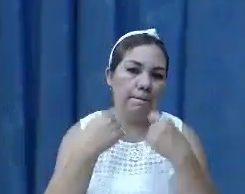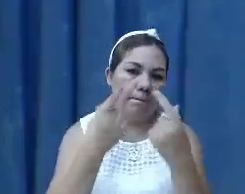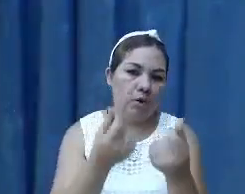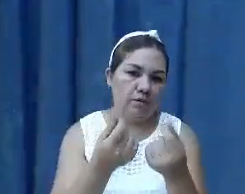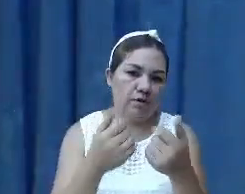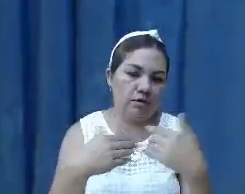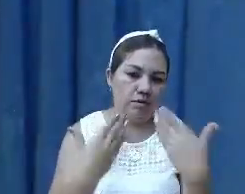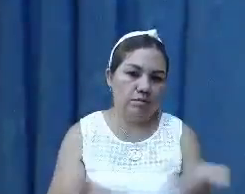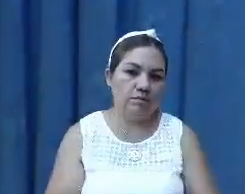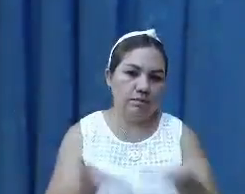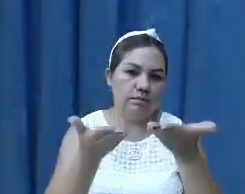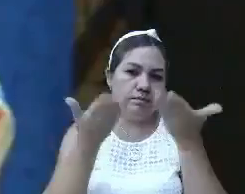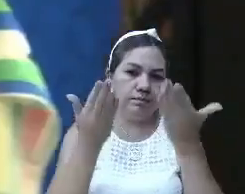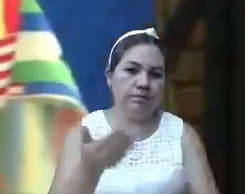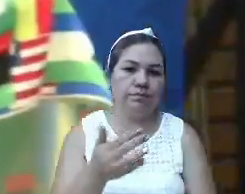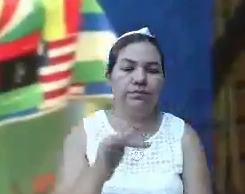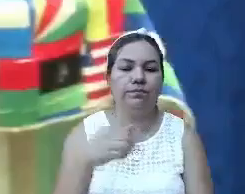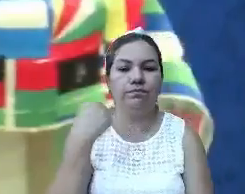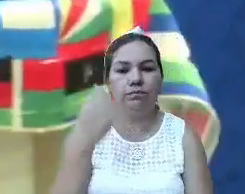Profetrucho.